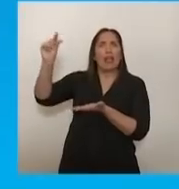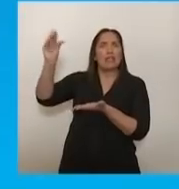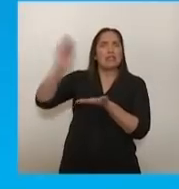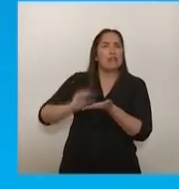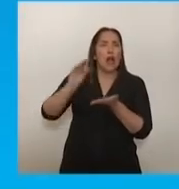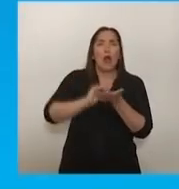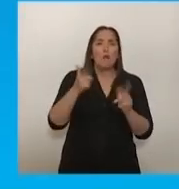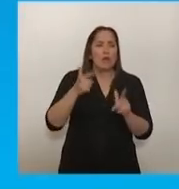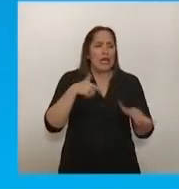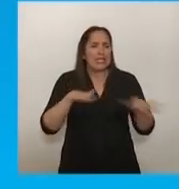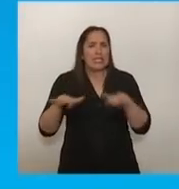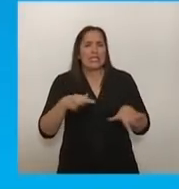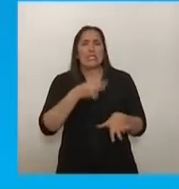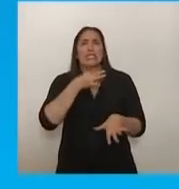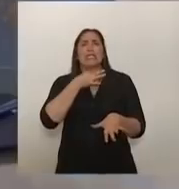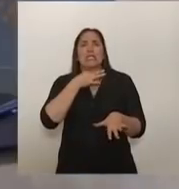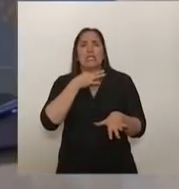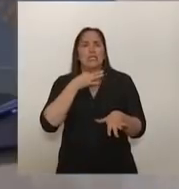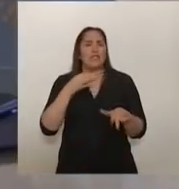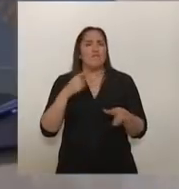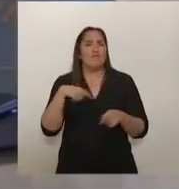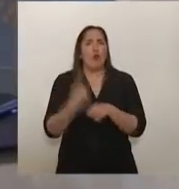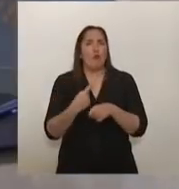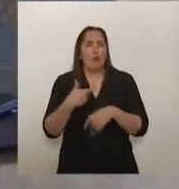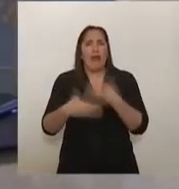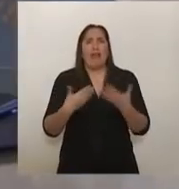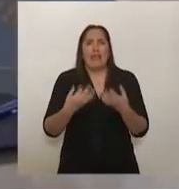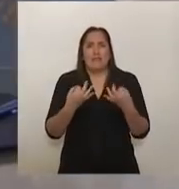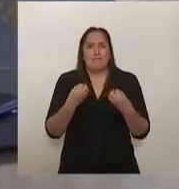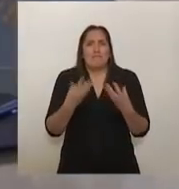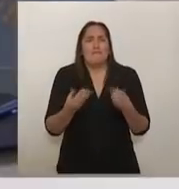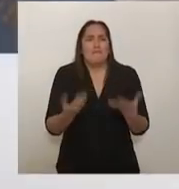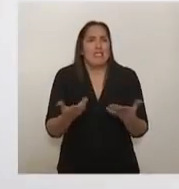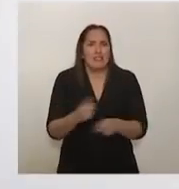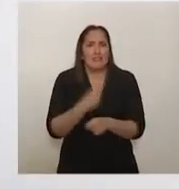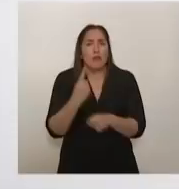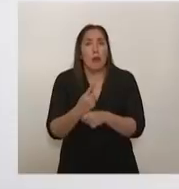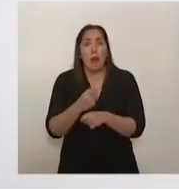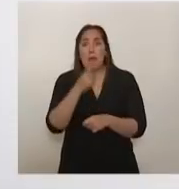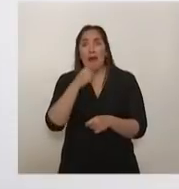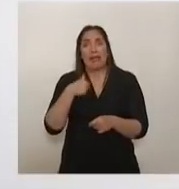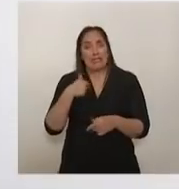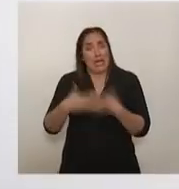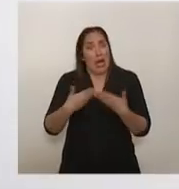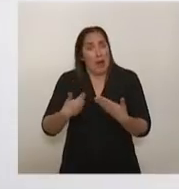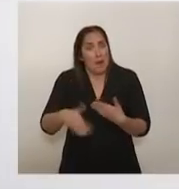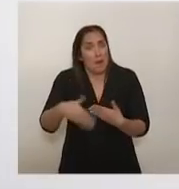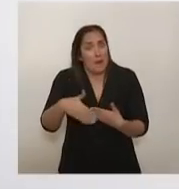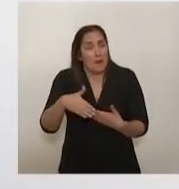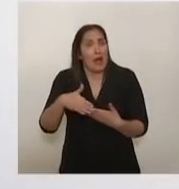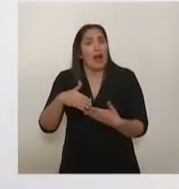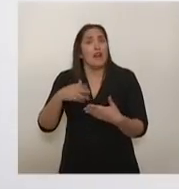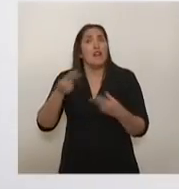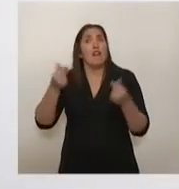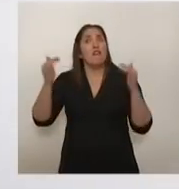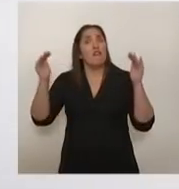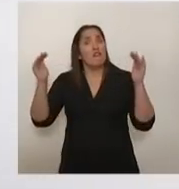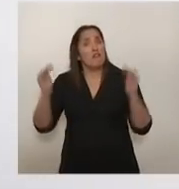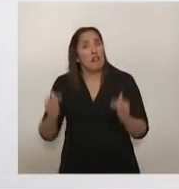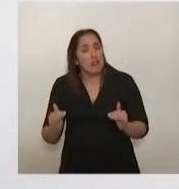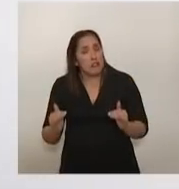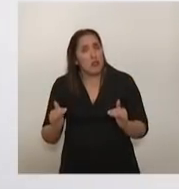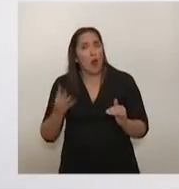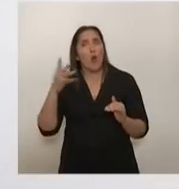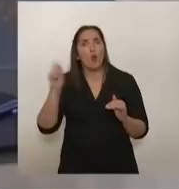no pudimos recuperarnos. A mediados de este año parecía que estábamos dando la curva. La inflación había bajado 4